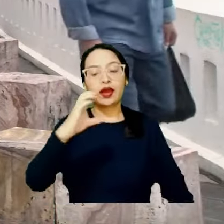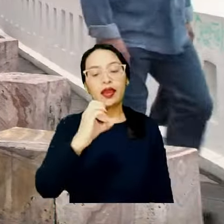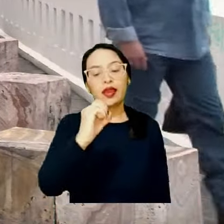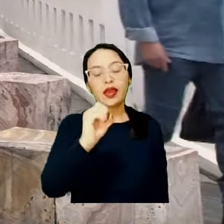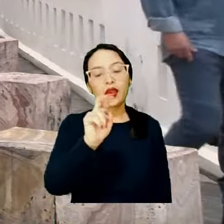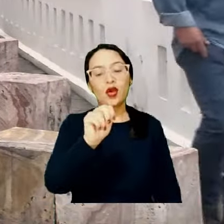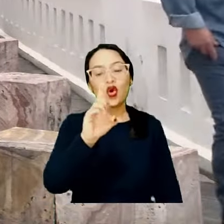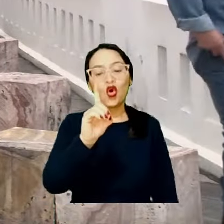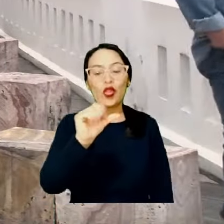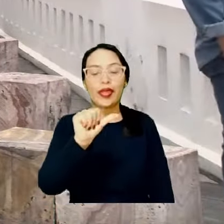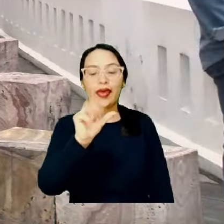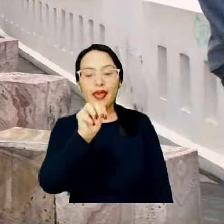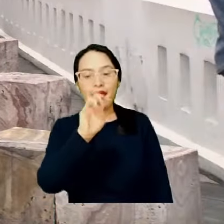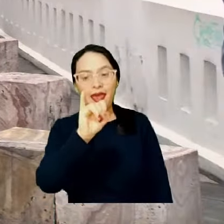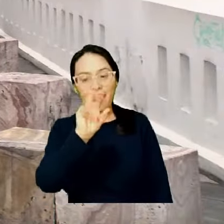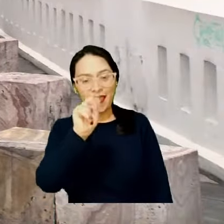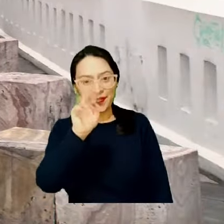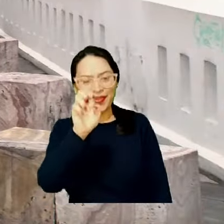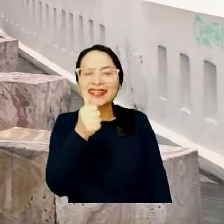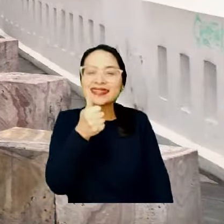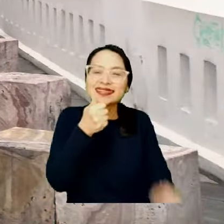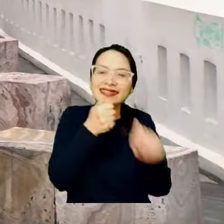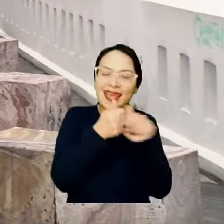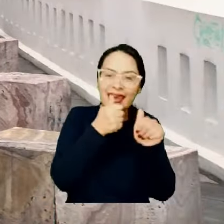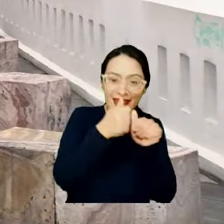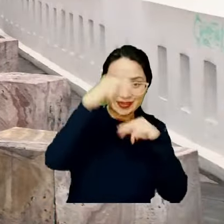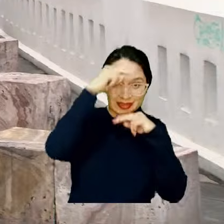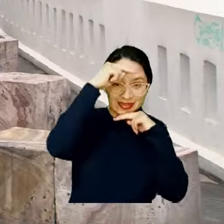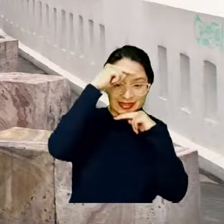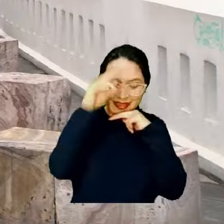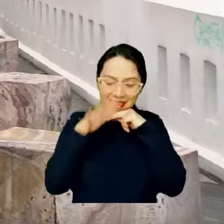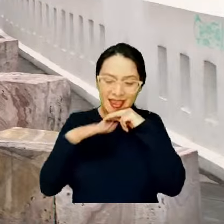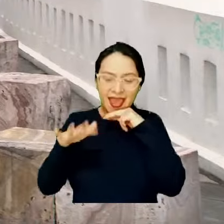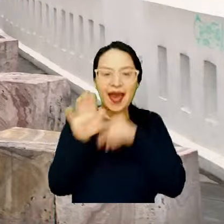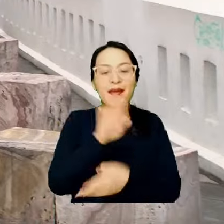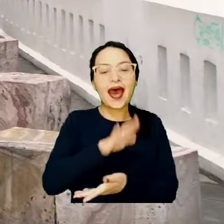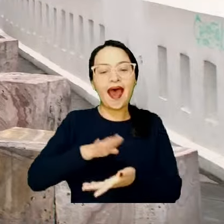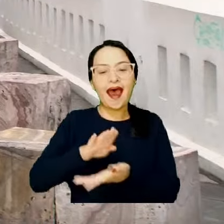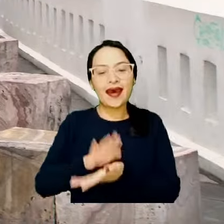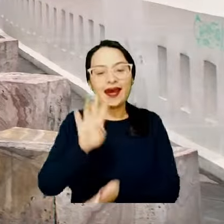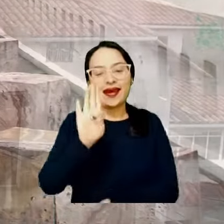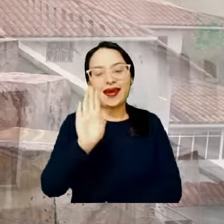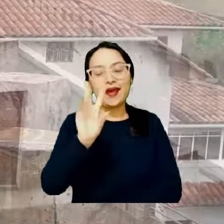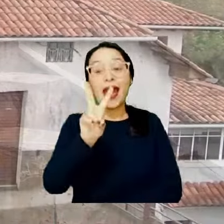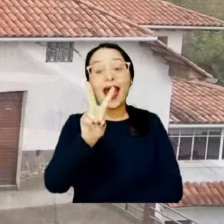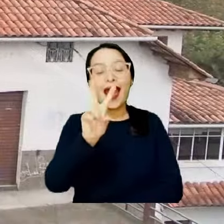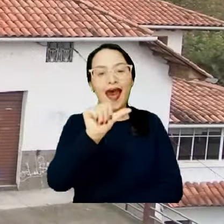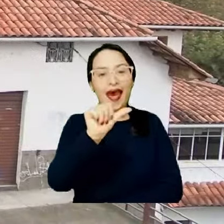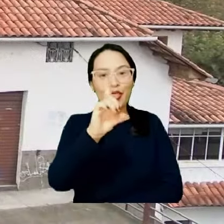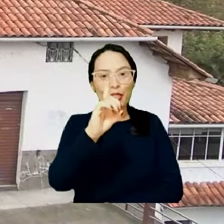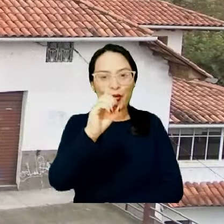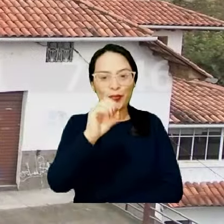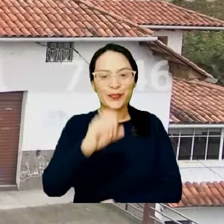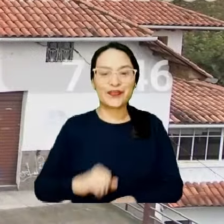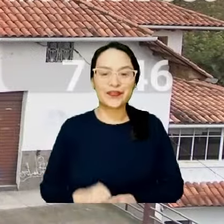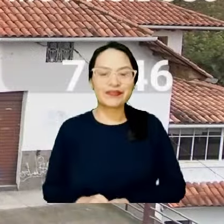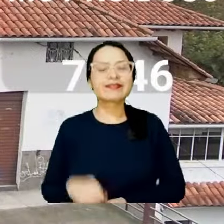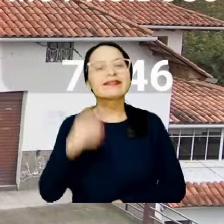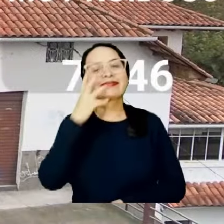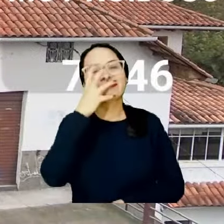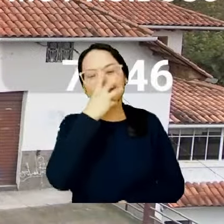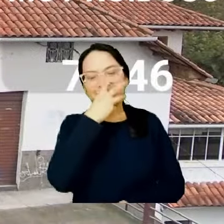Vado. Aquí al ladito, precisamente, desde este barrio histórico, tan colorido, de la ciudad de Cuenca, siempre lo decimos, un